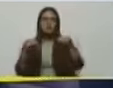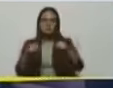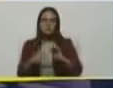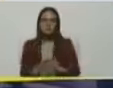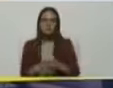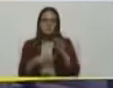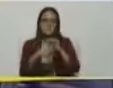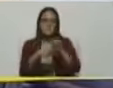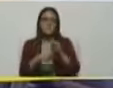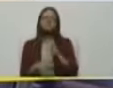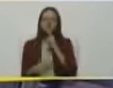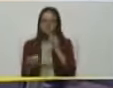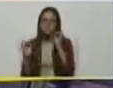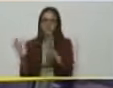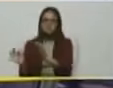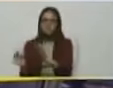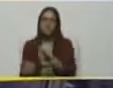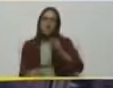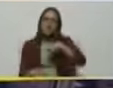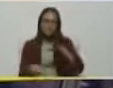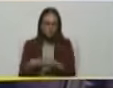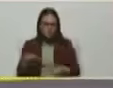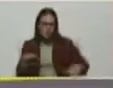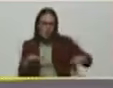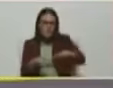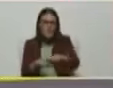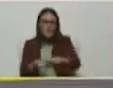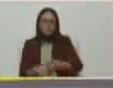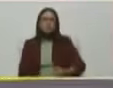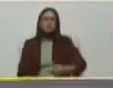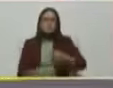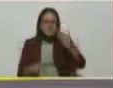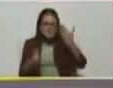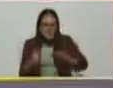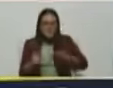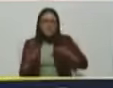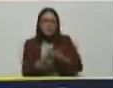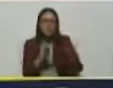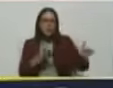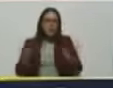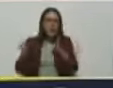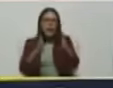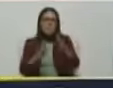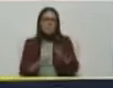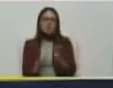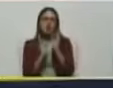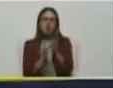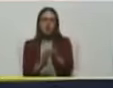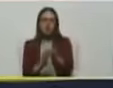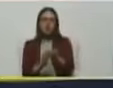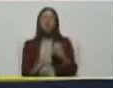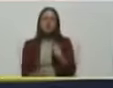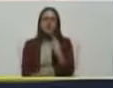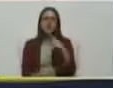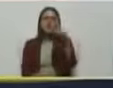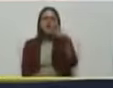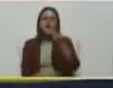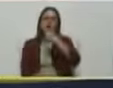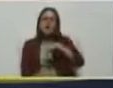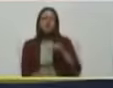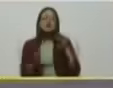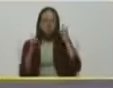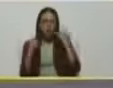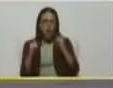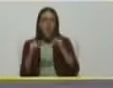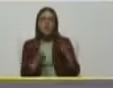Stuart. Estamos dando un paso monumental en la dirección correcta. Y yo diría, estamos del lado correcto de